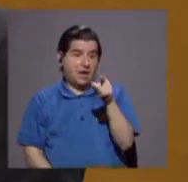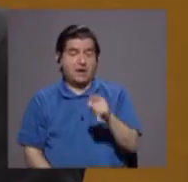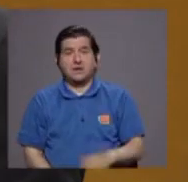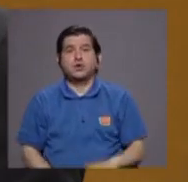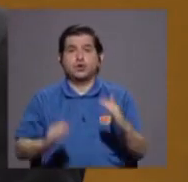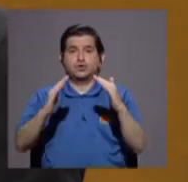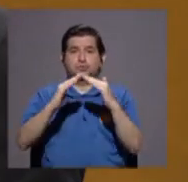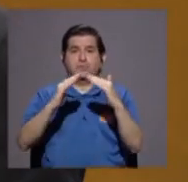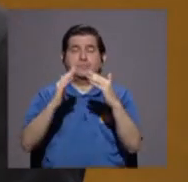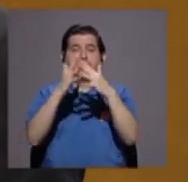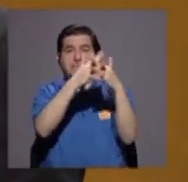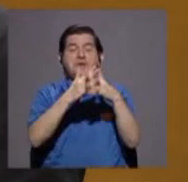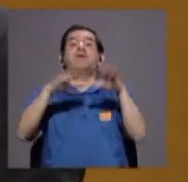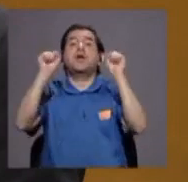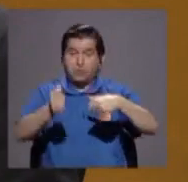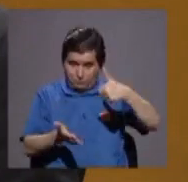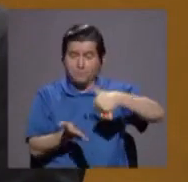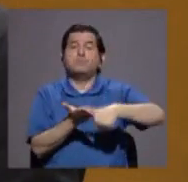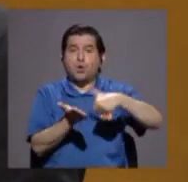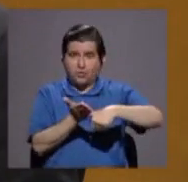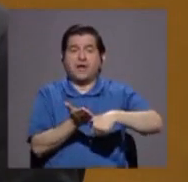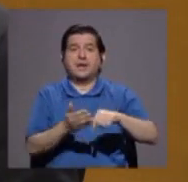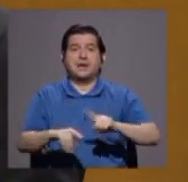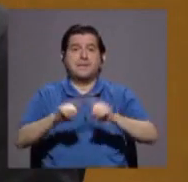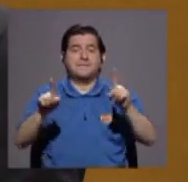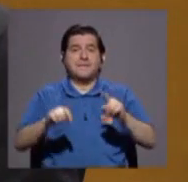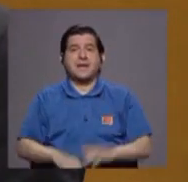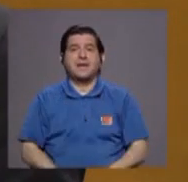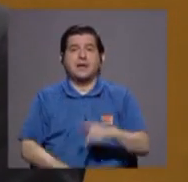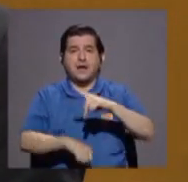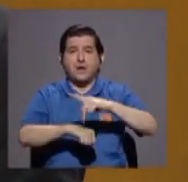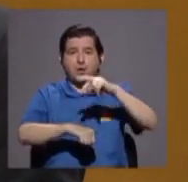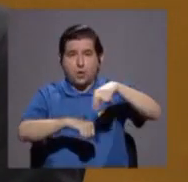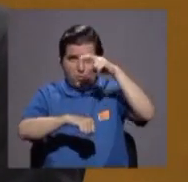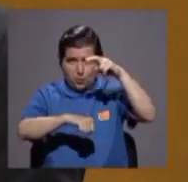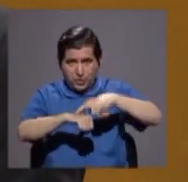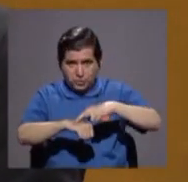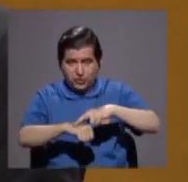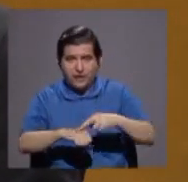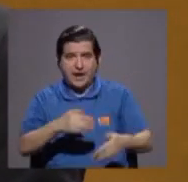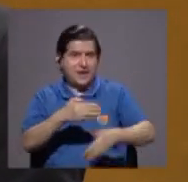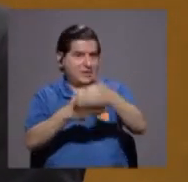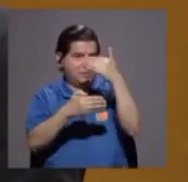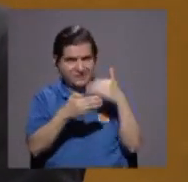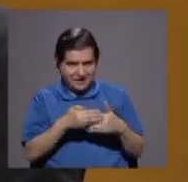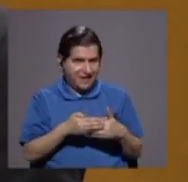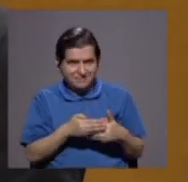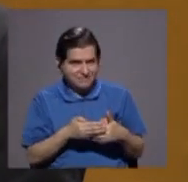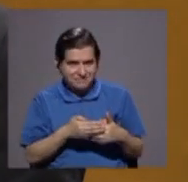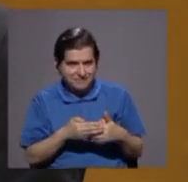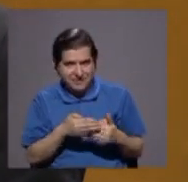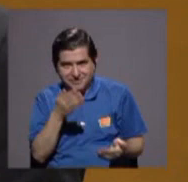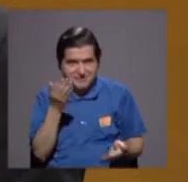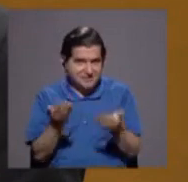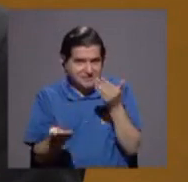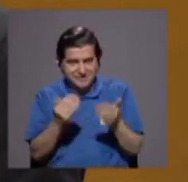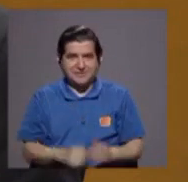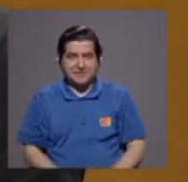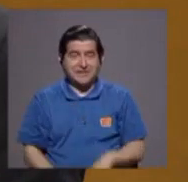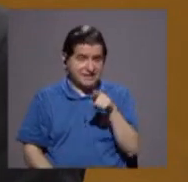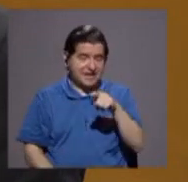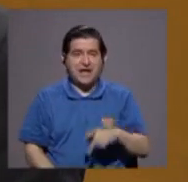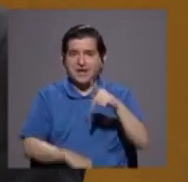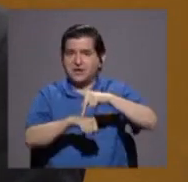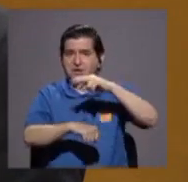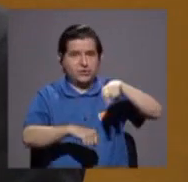vivan en Estados Unidos pueden votar, pero los puertorriqueños, por lo menos antes, que están en Puerto